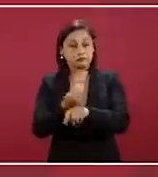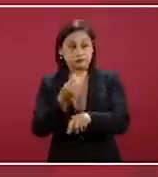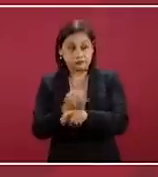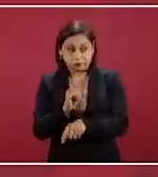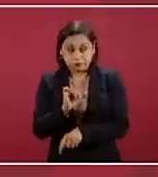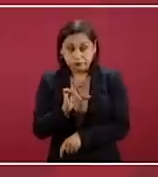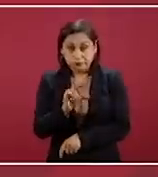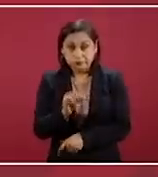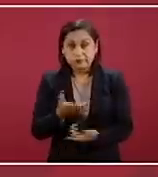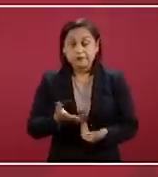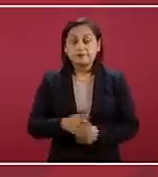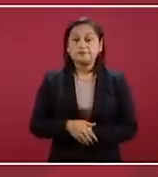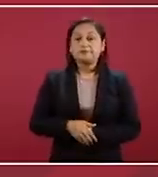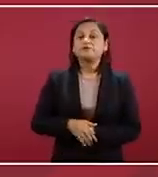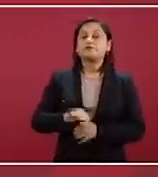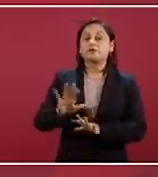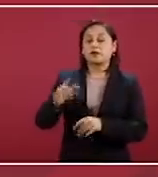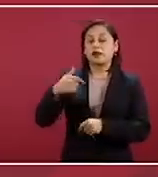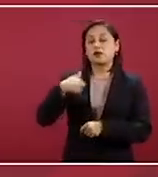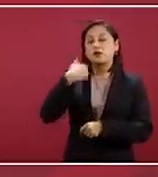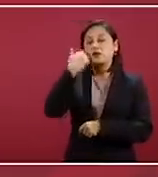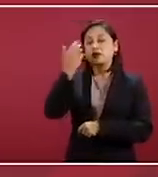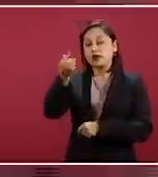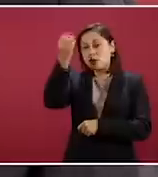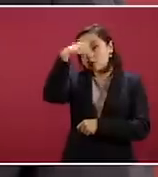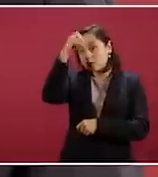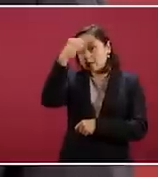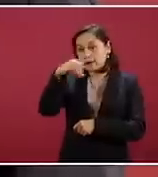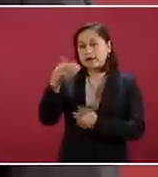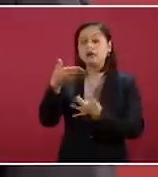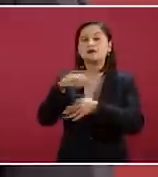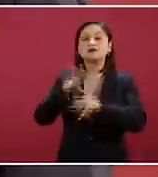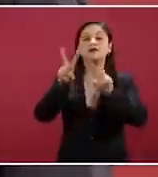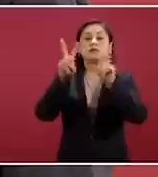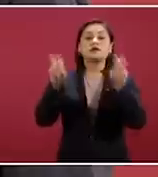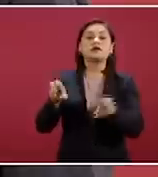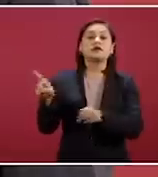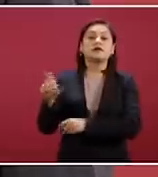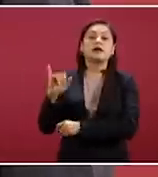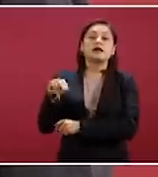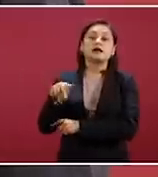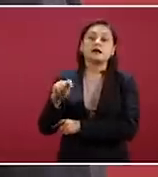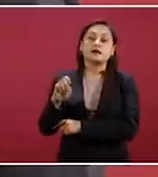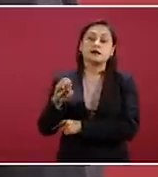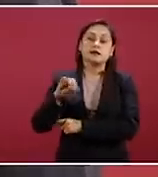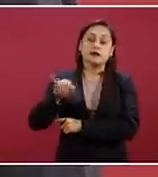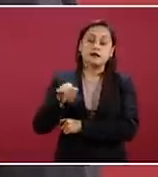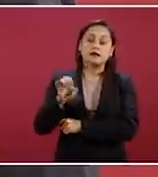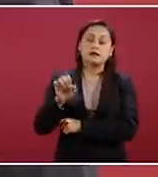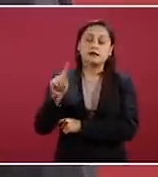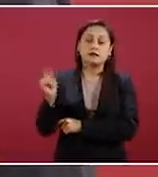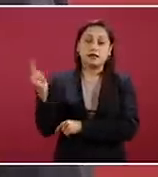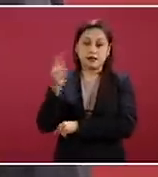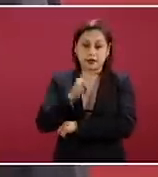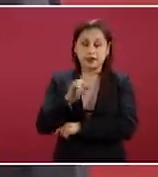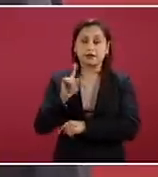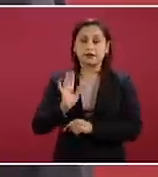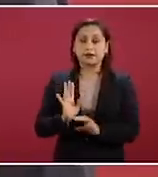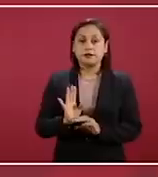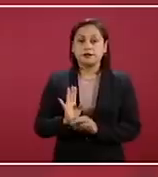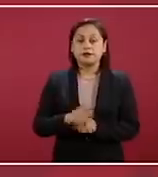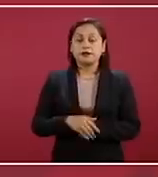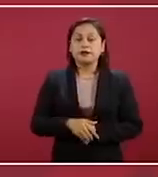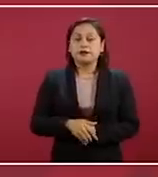hacer referencia a lo de Interjet. Miren, hay en los medios, sobre todo en los